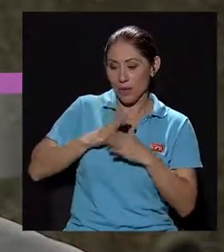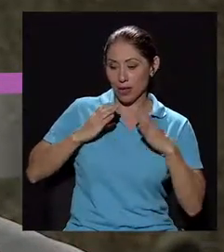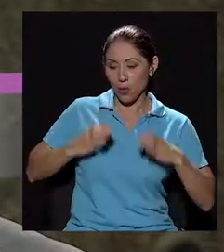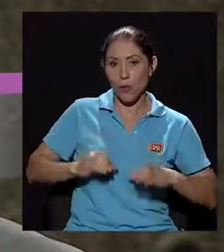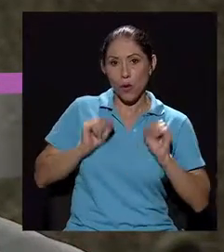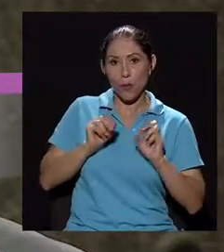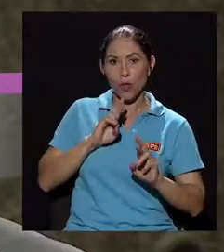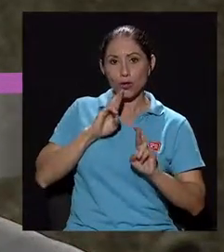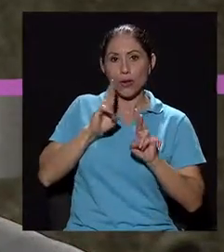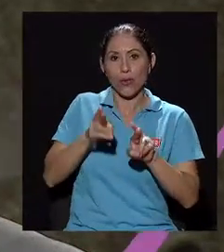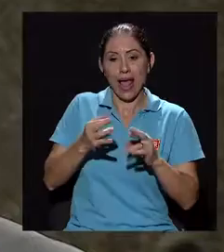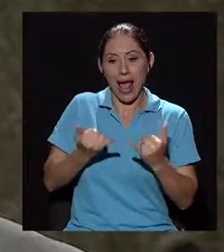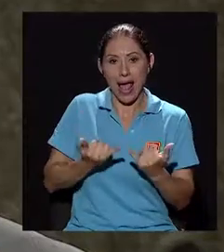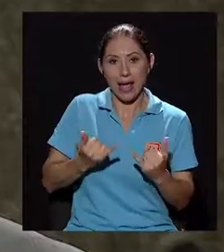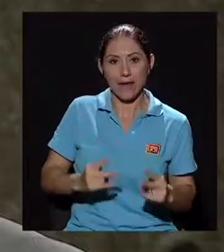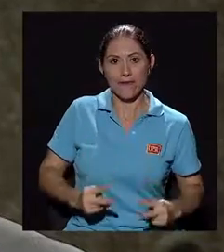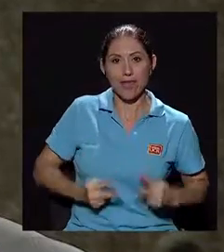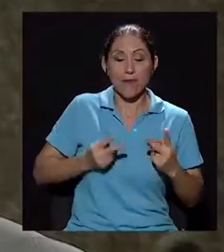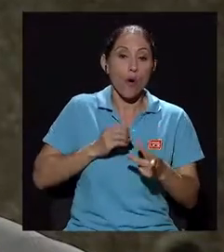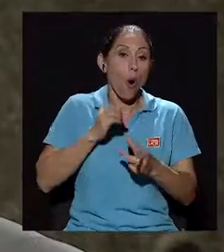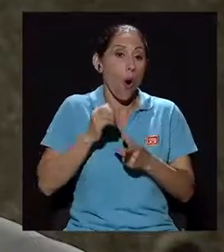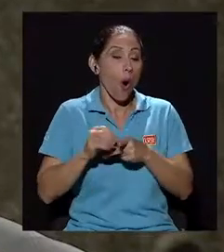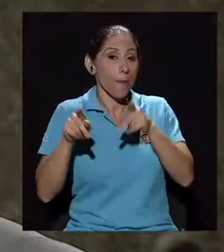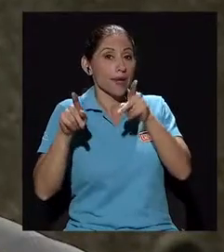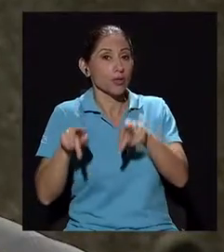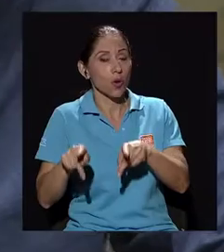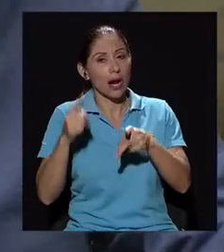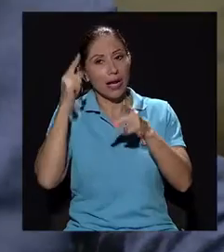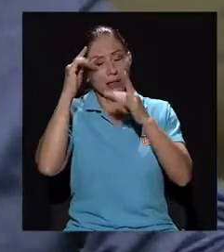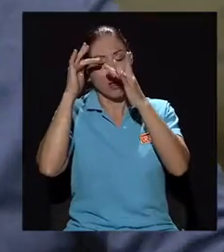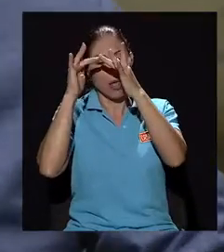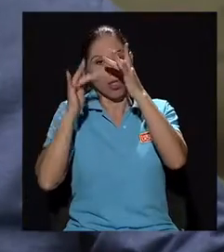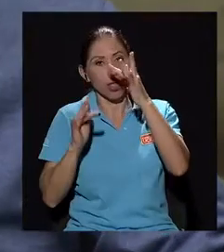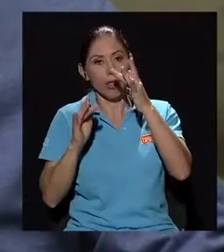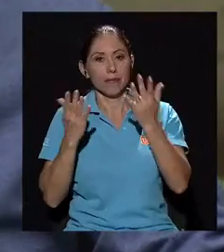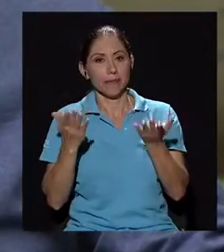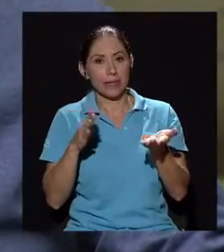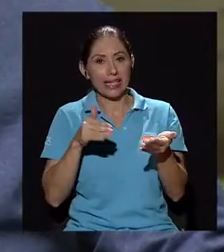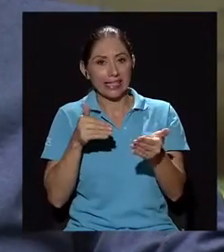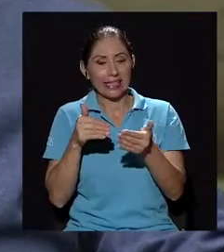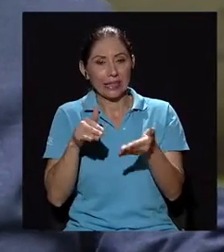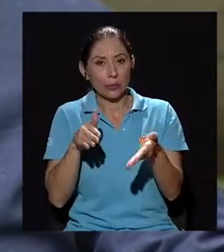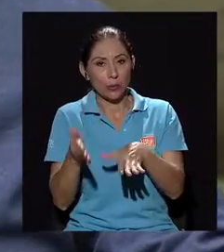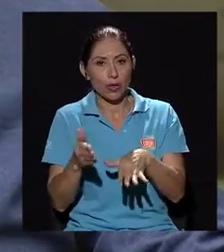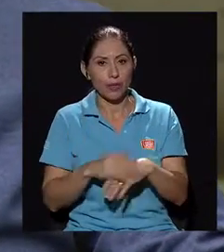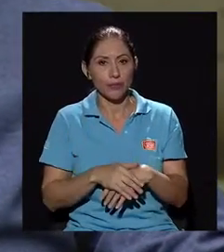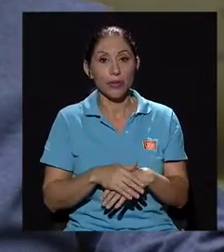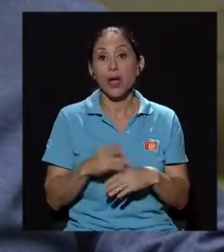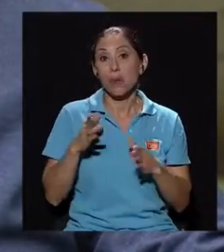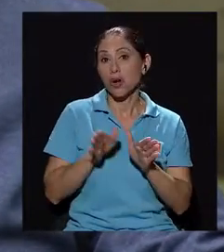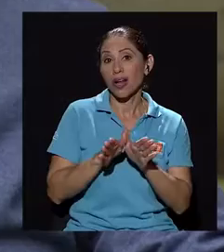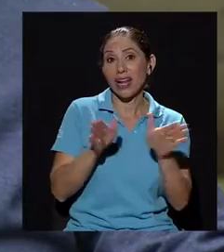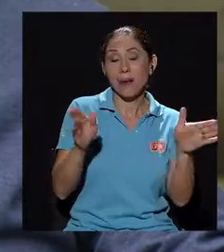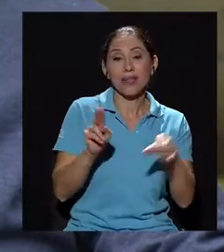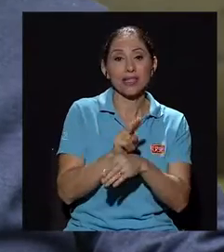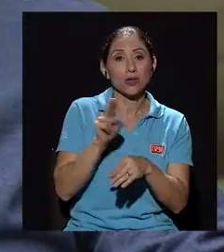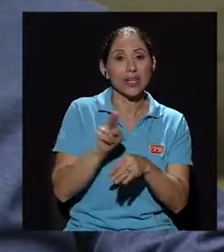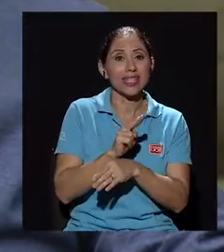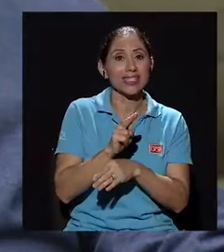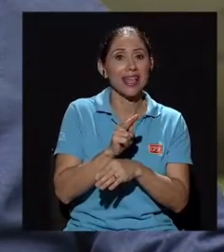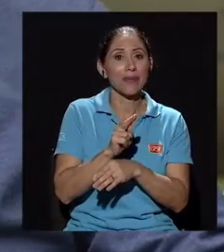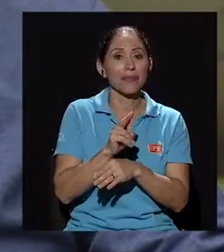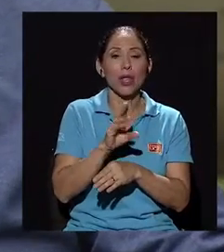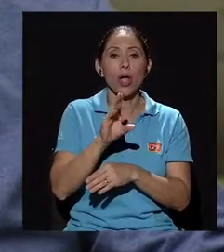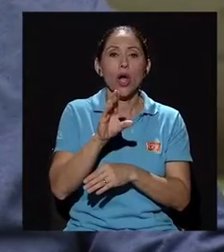el donante cadavérico. Bueno, generalmente se utilizan los órganos pares, ¿verdad? O